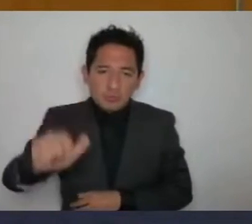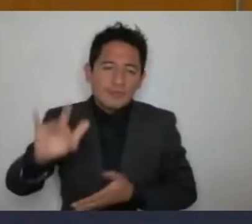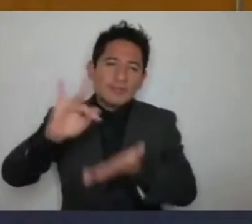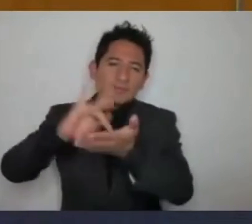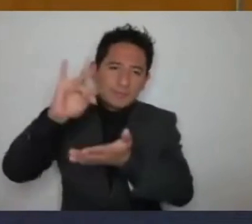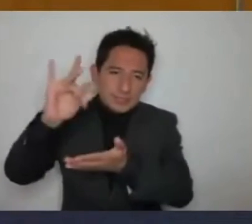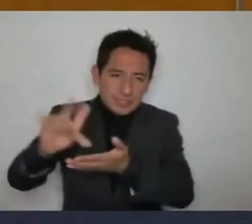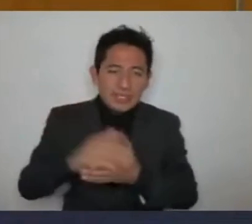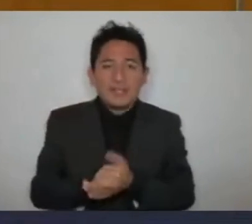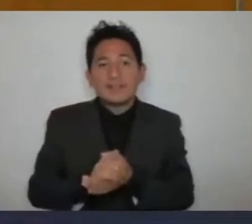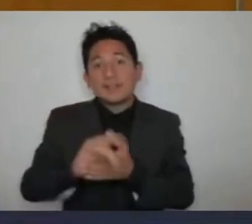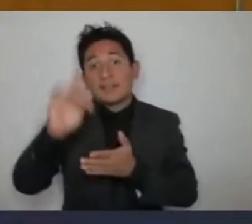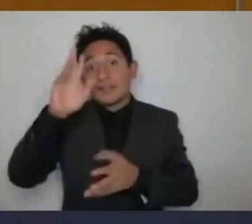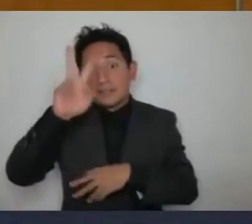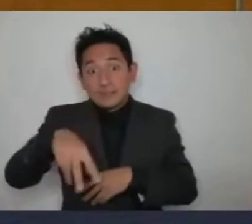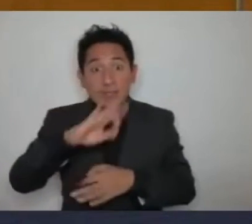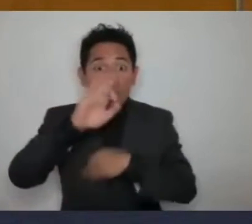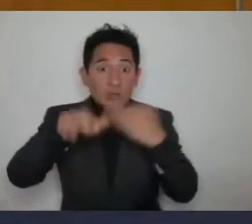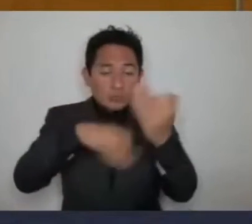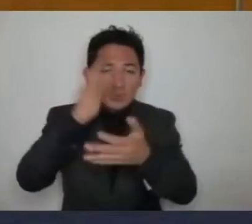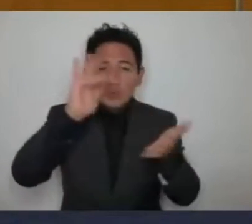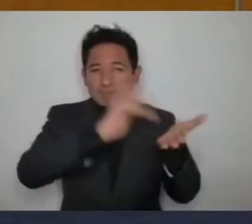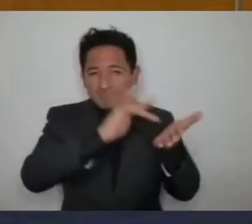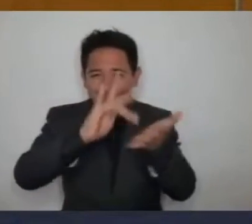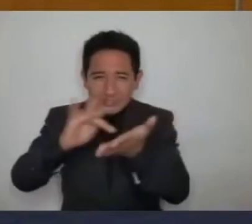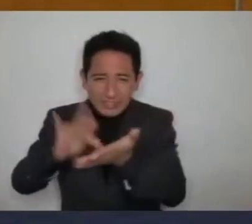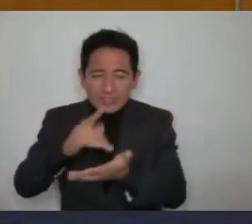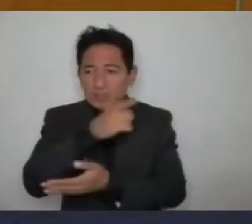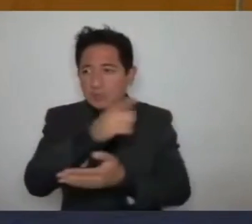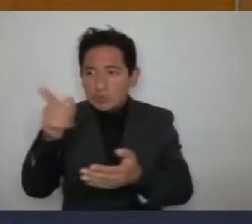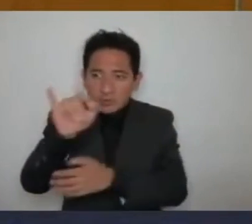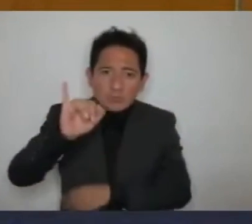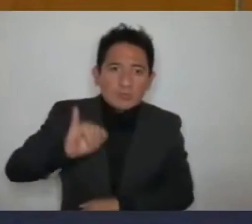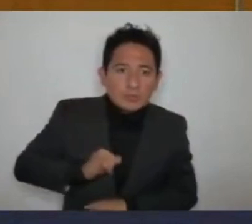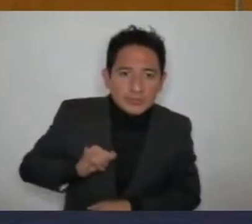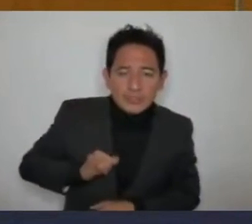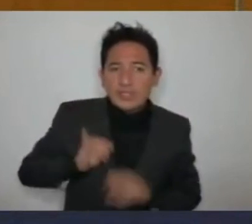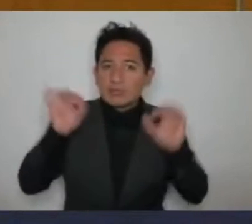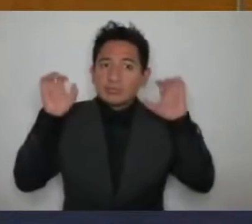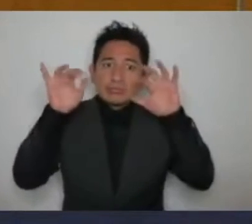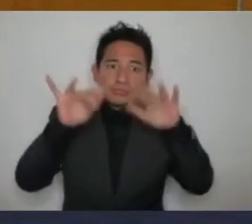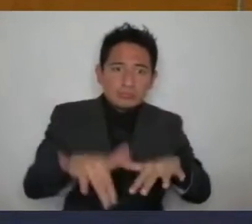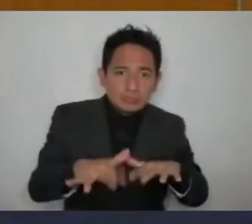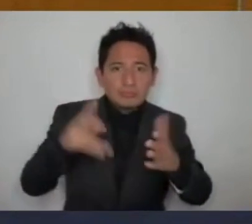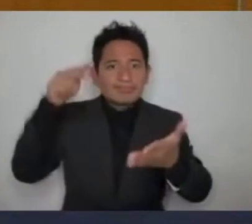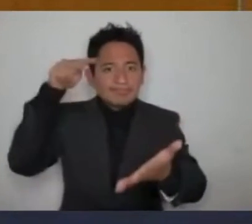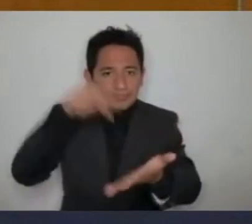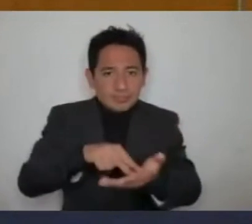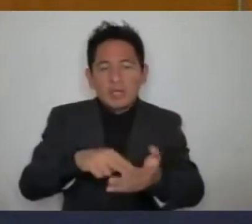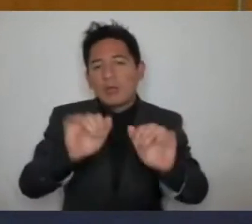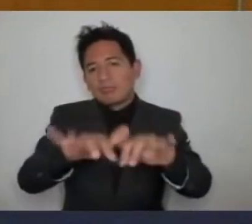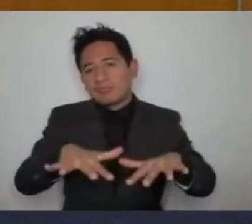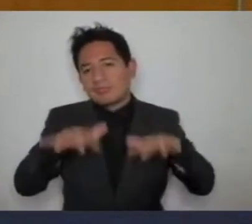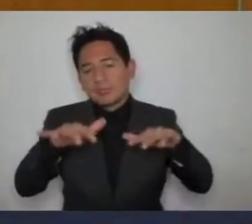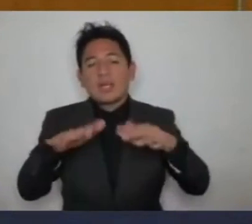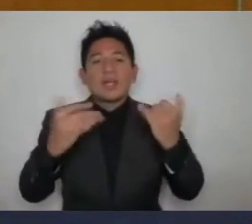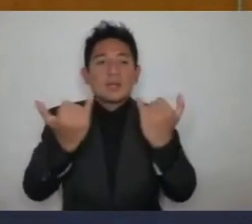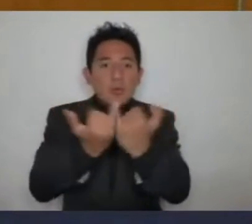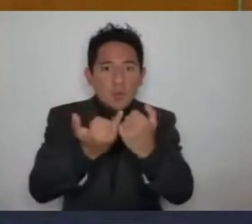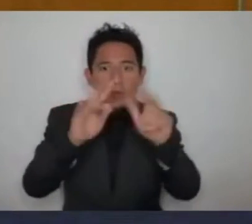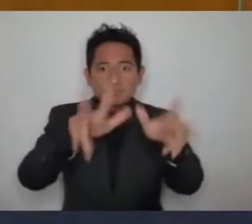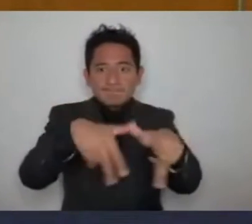las personas que se han interesado aquí presencialmente y y remotamente en en estar al consejo consultivo que